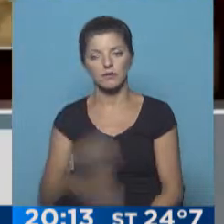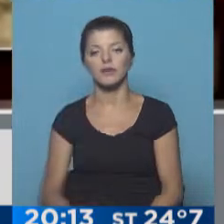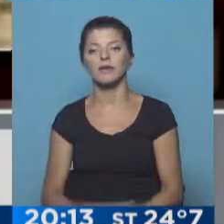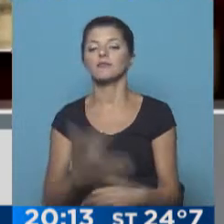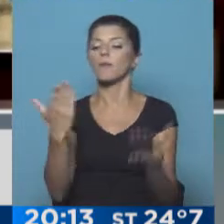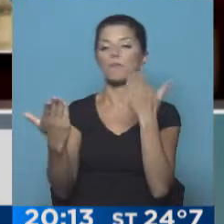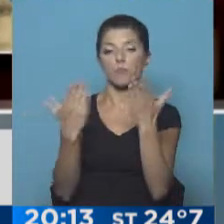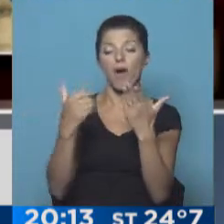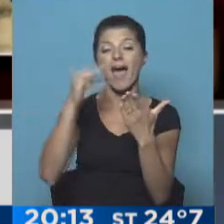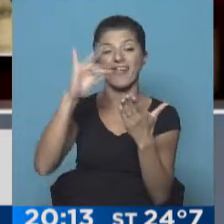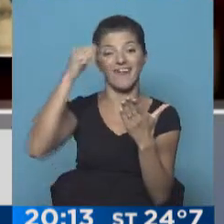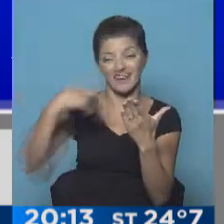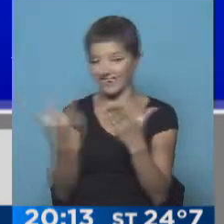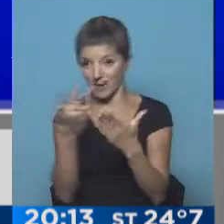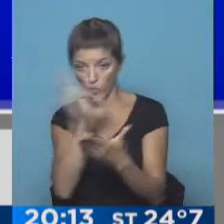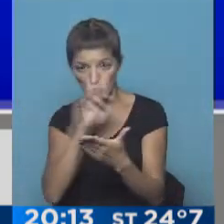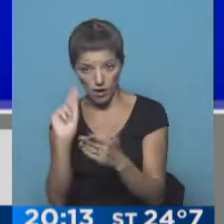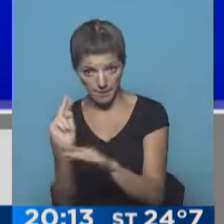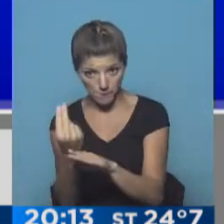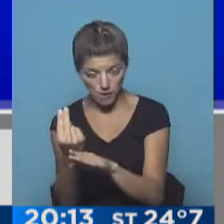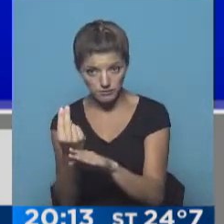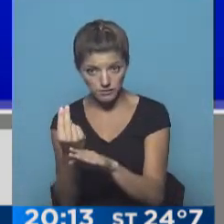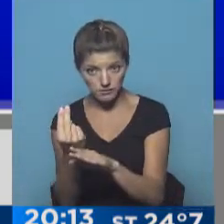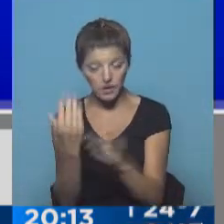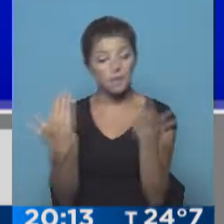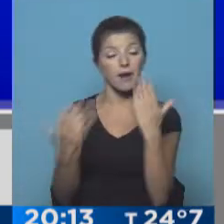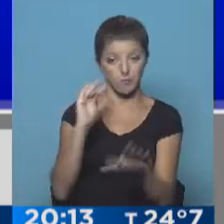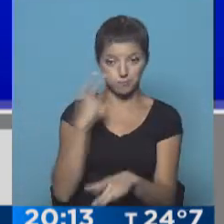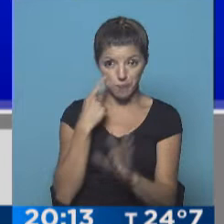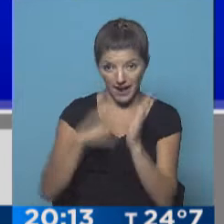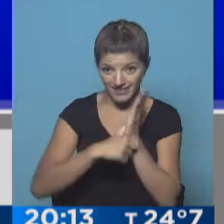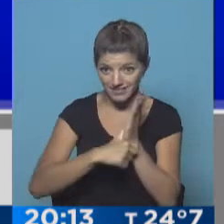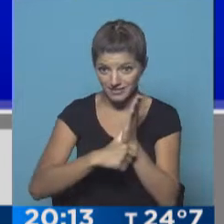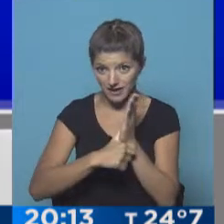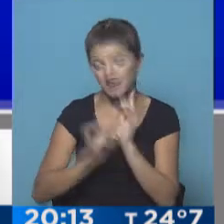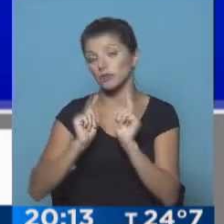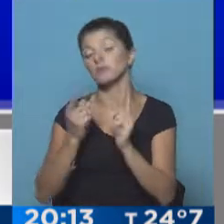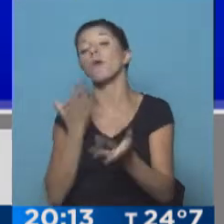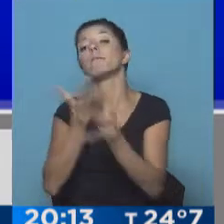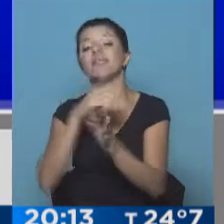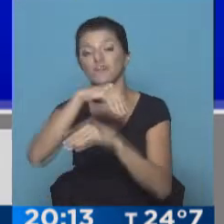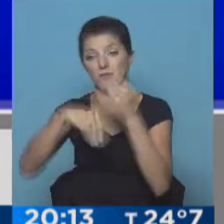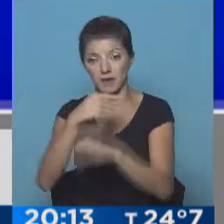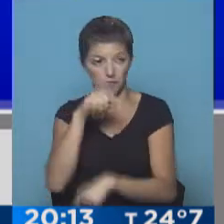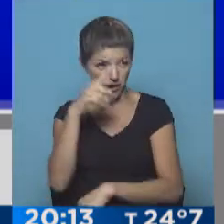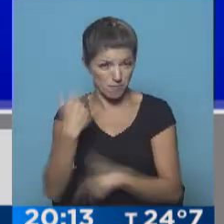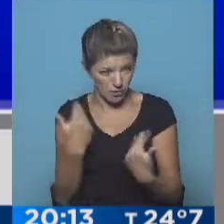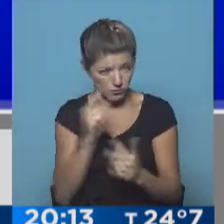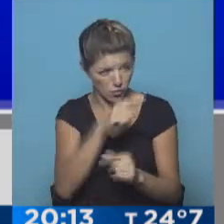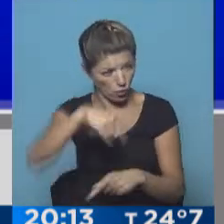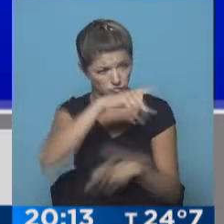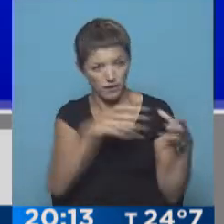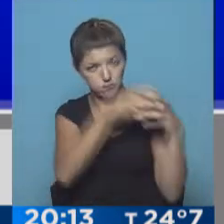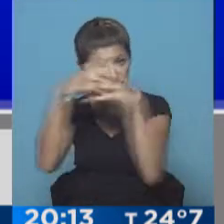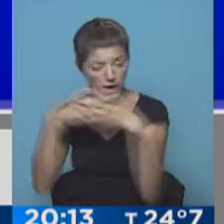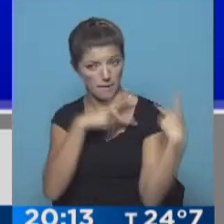ADN de las dos jóvenes para ratificar su identidad, que es lo que reclaman los familiares. Por eso ustedes viajaron. La pregunta concreta es